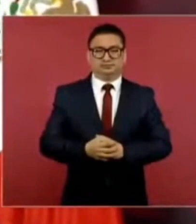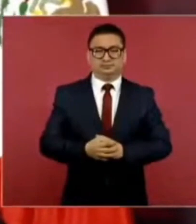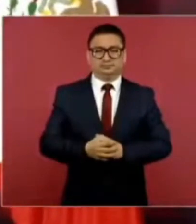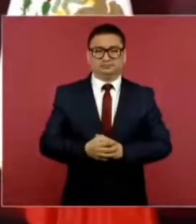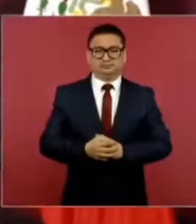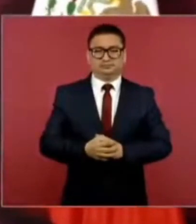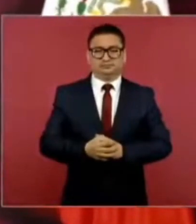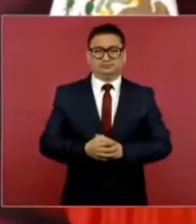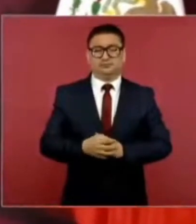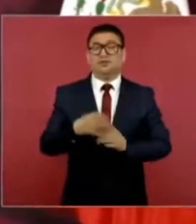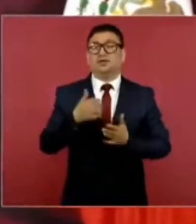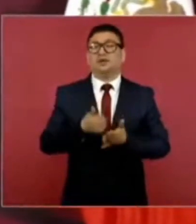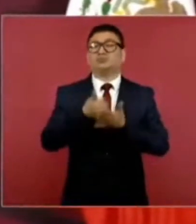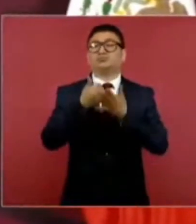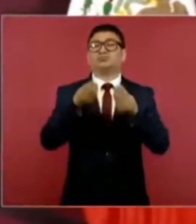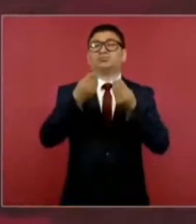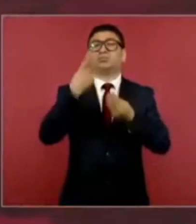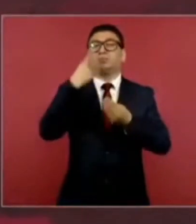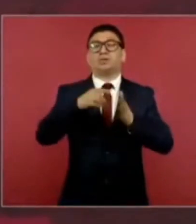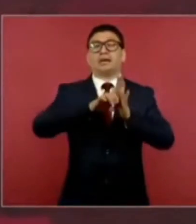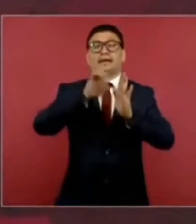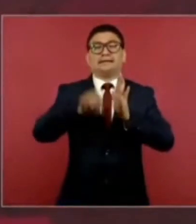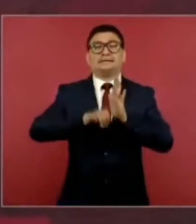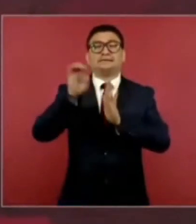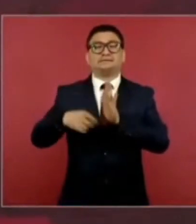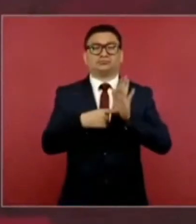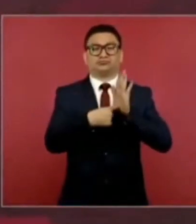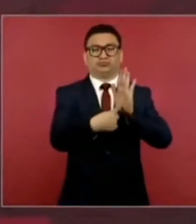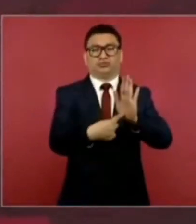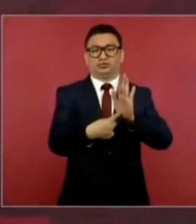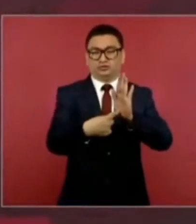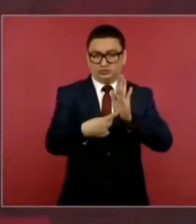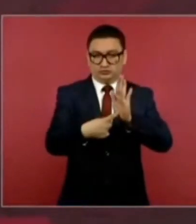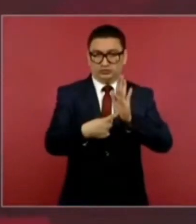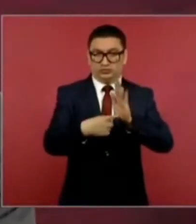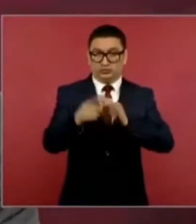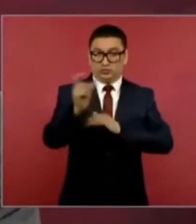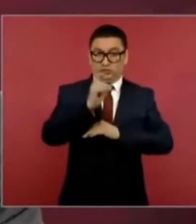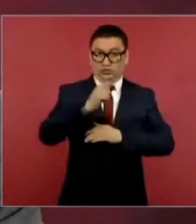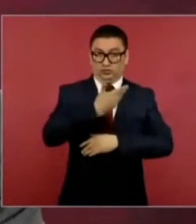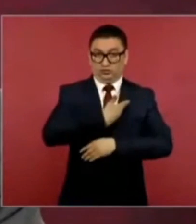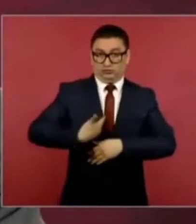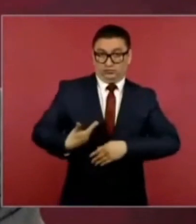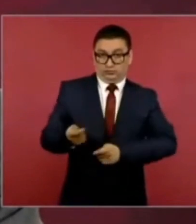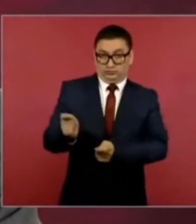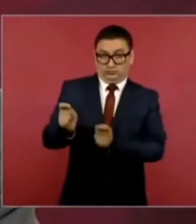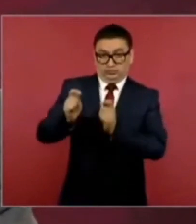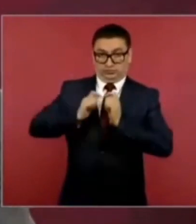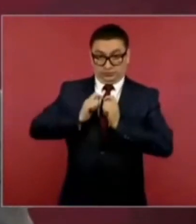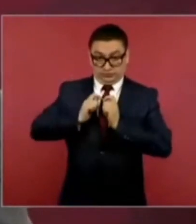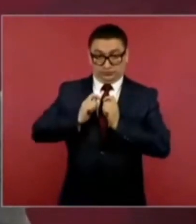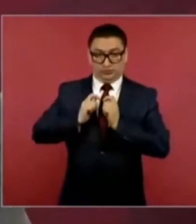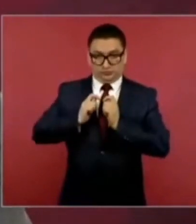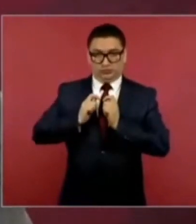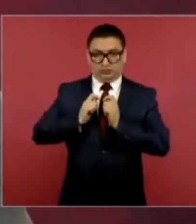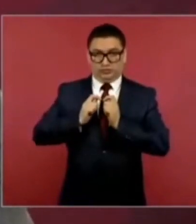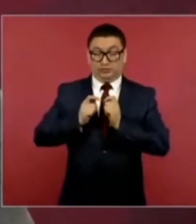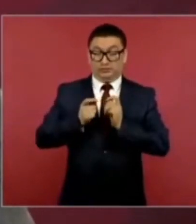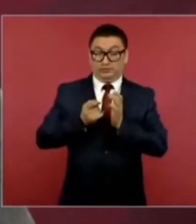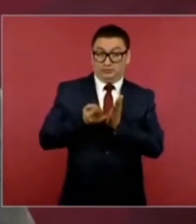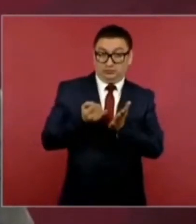mucho, ¿no?, a ejemplificar. Cuando llegué a la presidencia, el